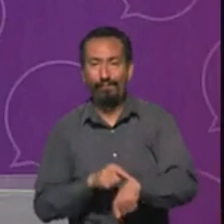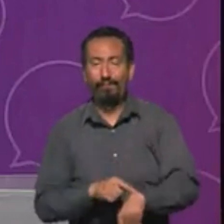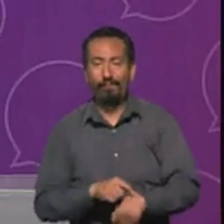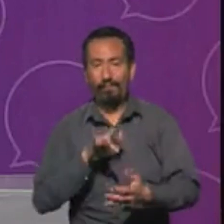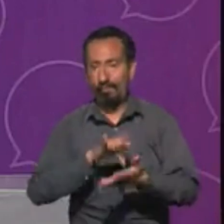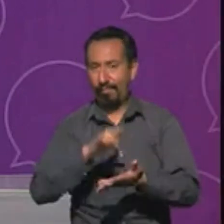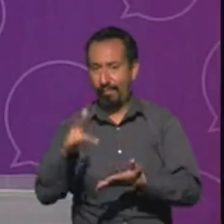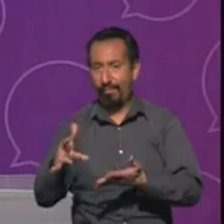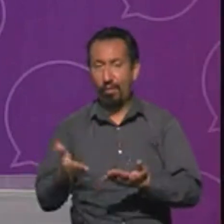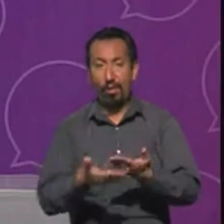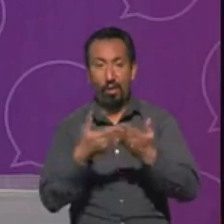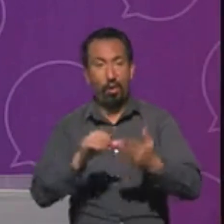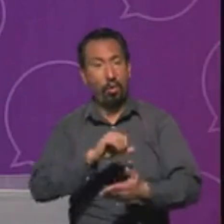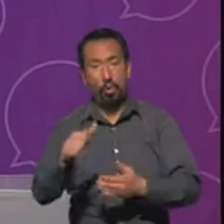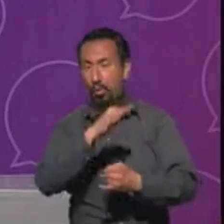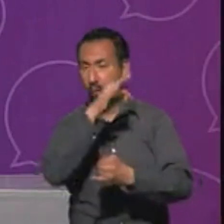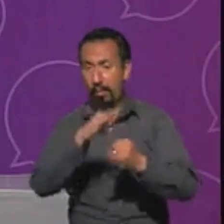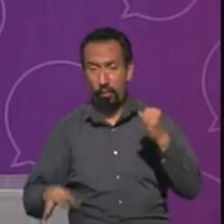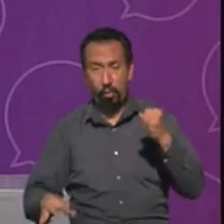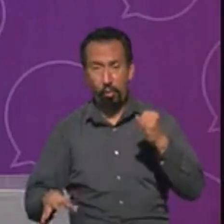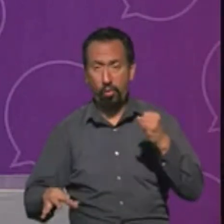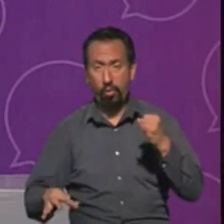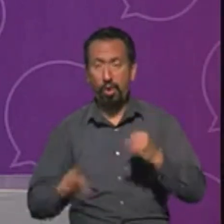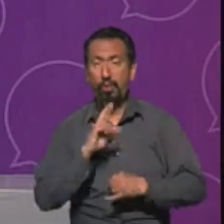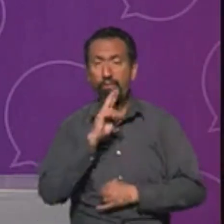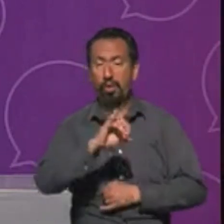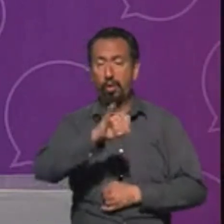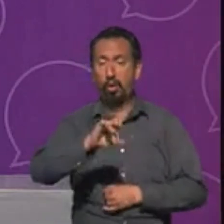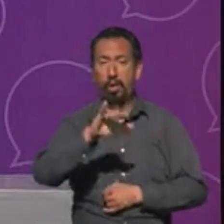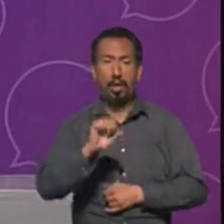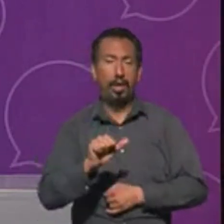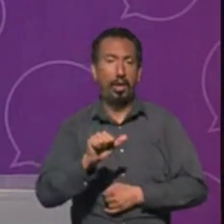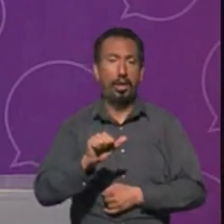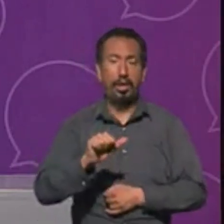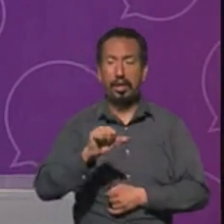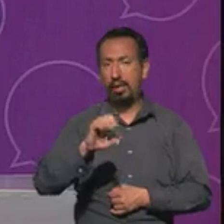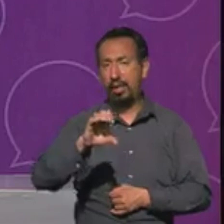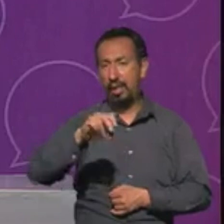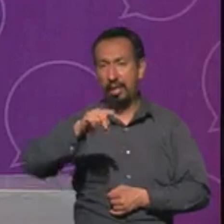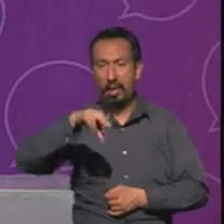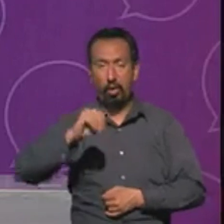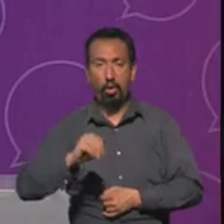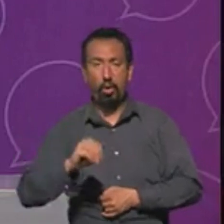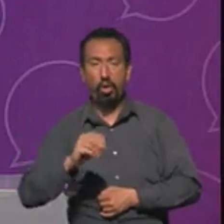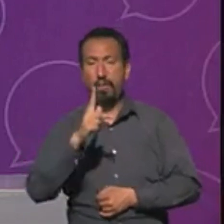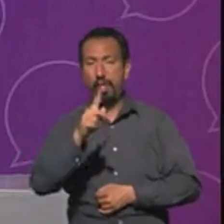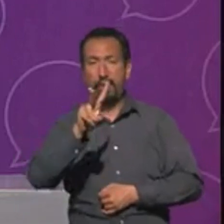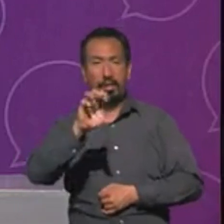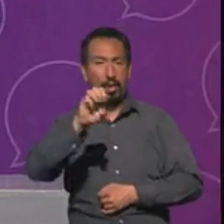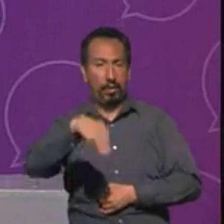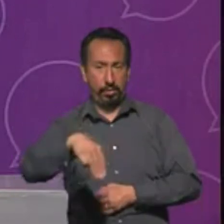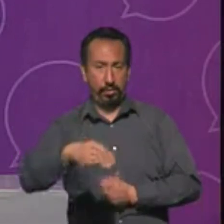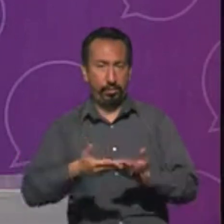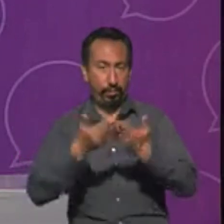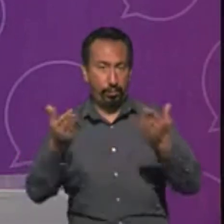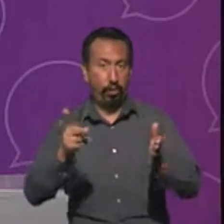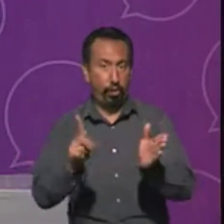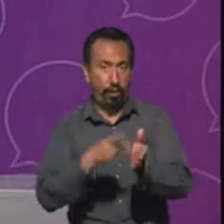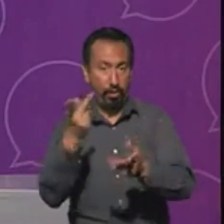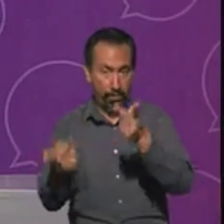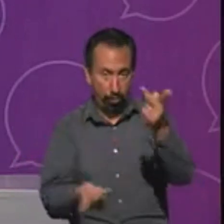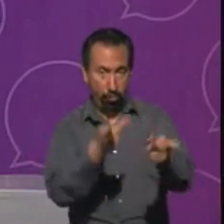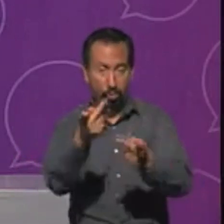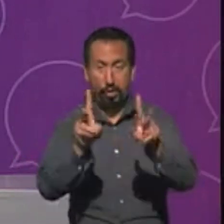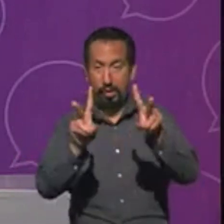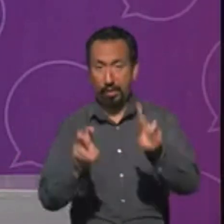vamos ahora a cerrar este segmento con la respuesta del candidato Jorge Enrique Velázquez Centeno del partido verde ecologista de México Le repito la pregunta